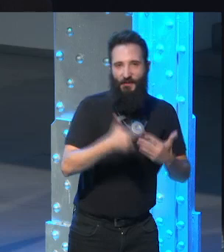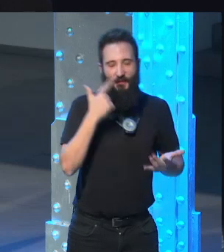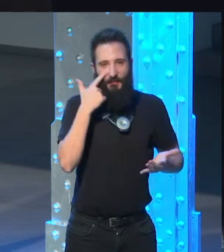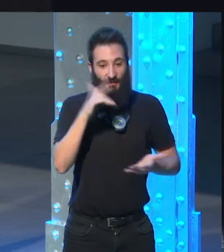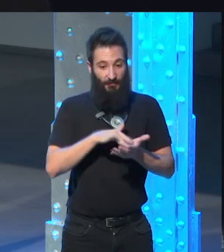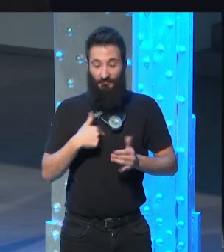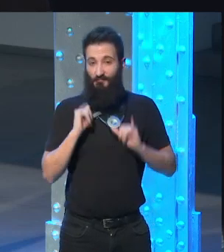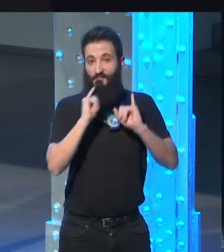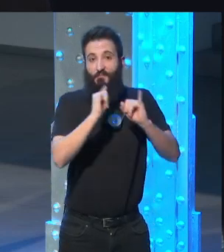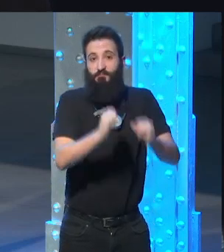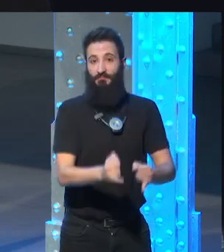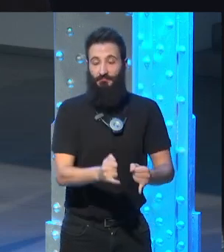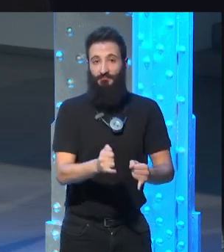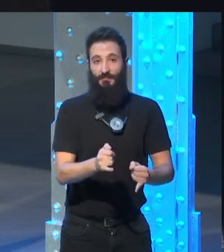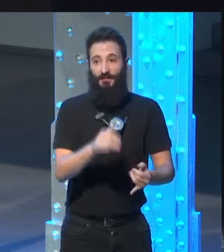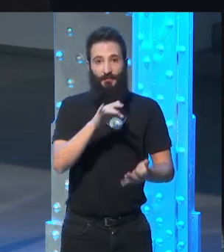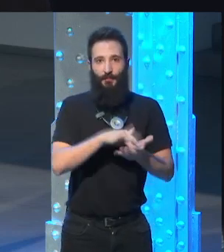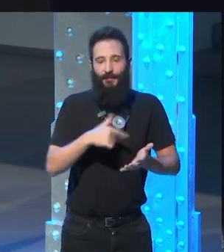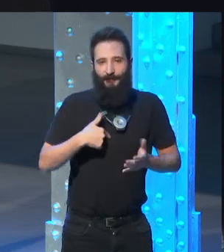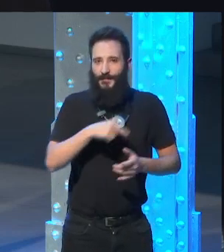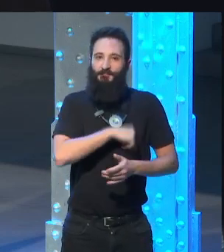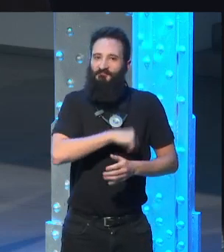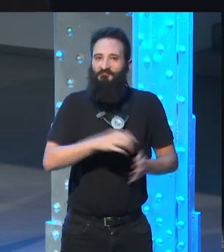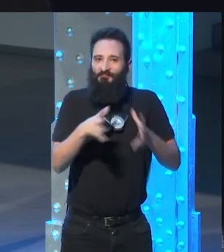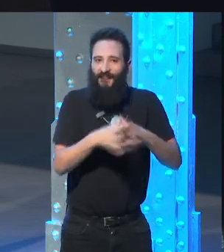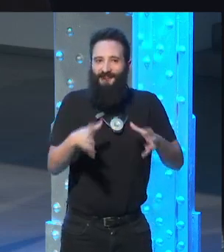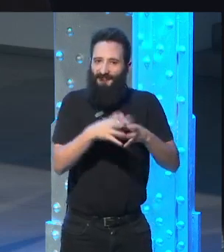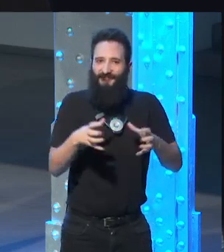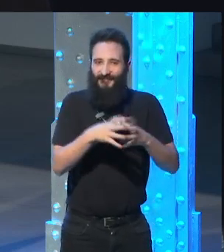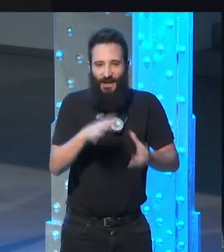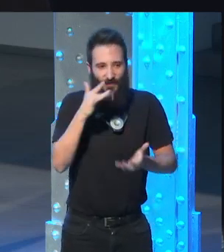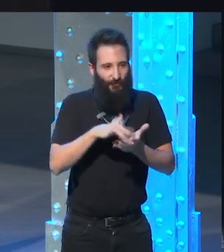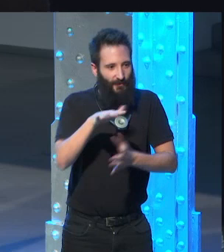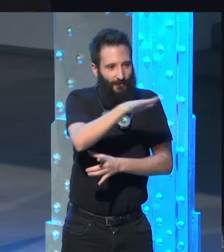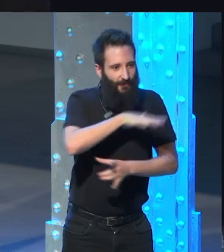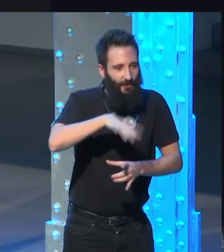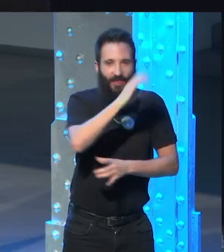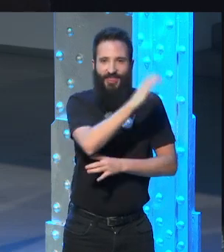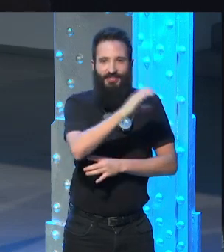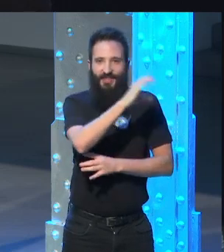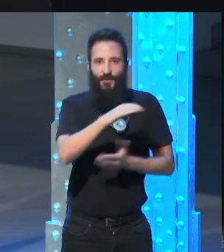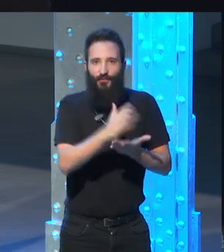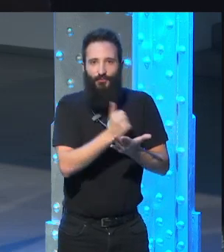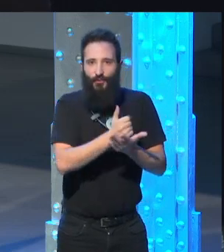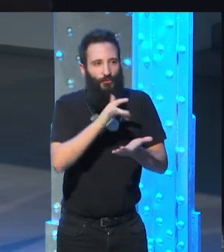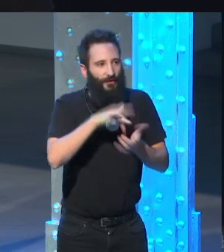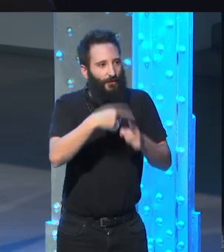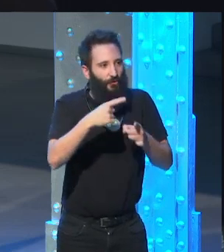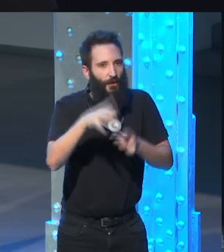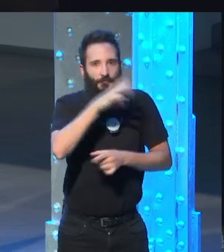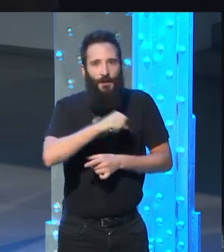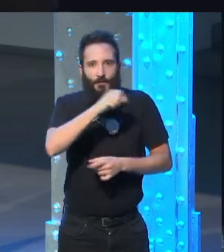Y ahí llegué y estaba entusiasmada. Estar rodeado de científicos, haciendo de todo tipo de cosas